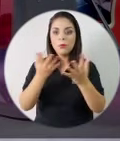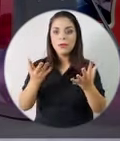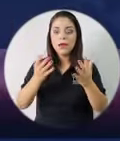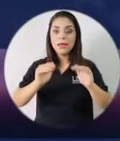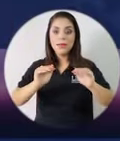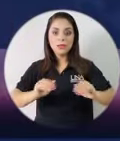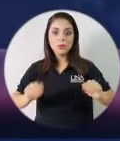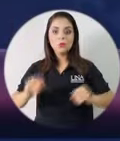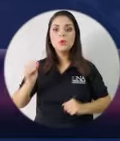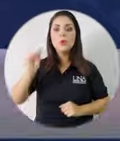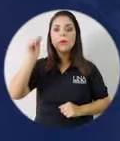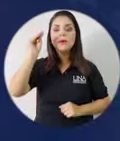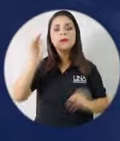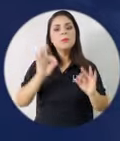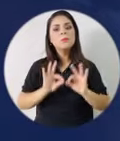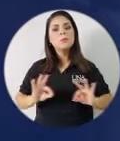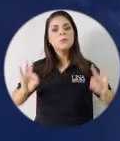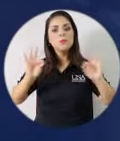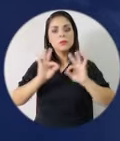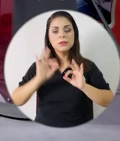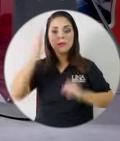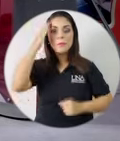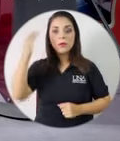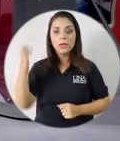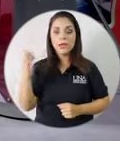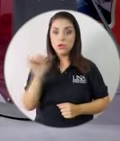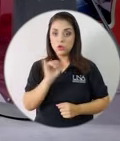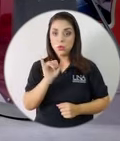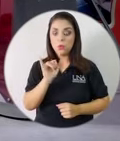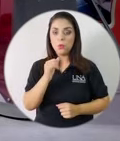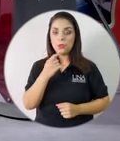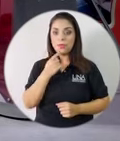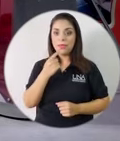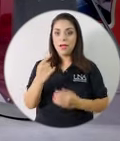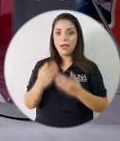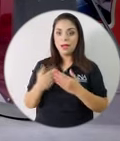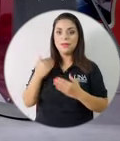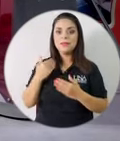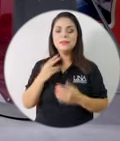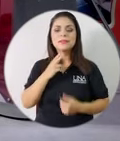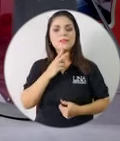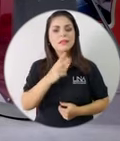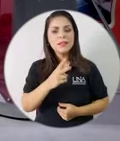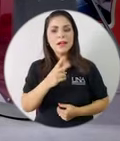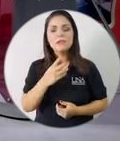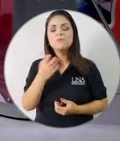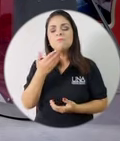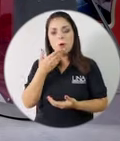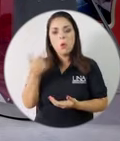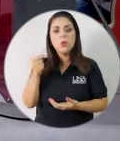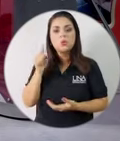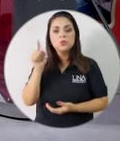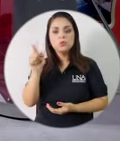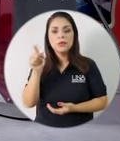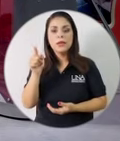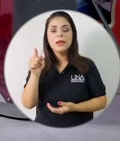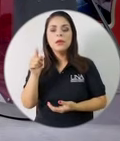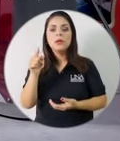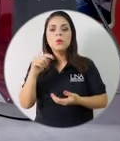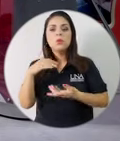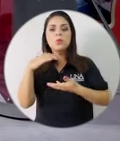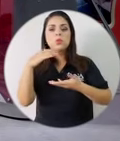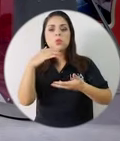es fundamental porque, como mencionaba yo al inicio, pero en definitiva sería de gran utilidad que usted nos haga un